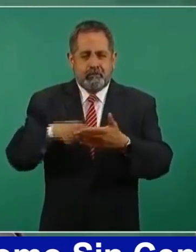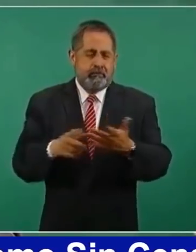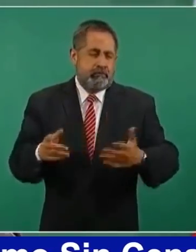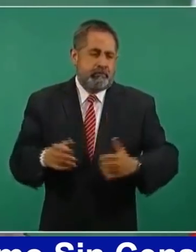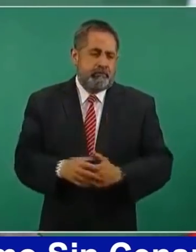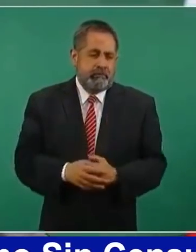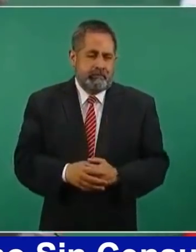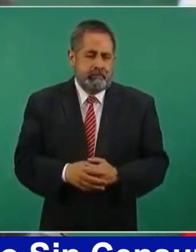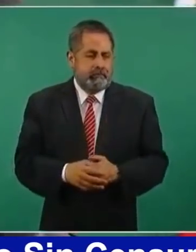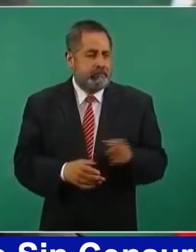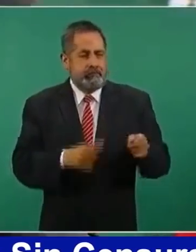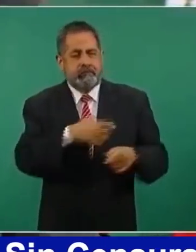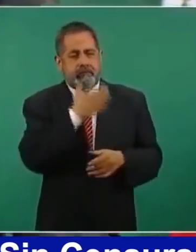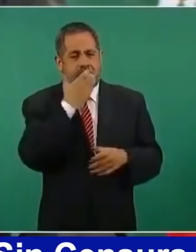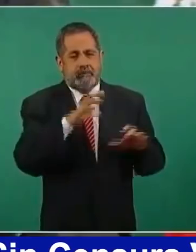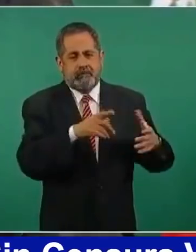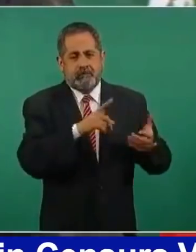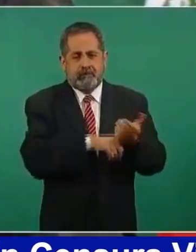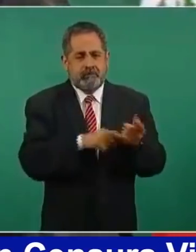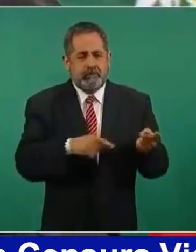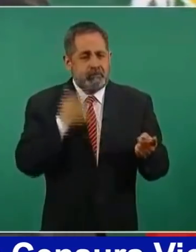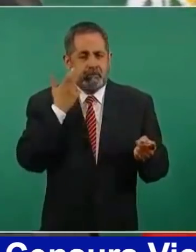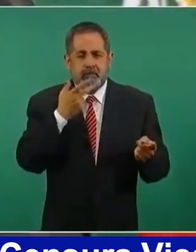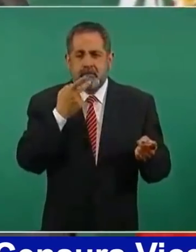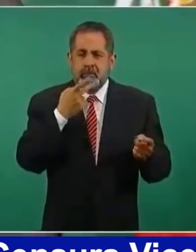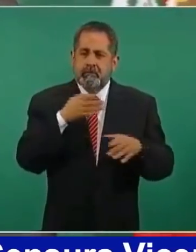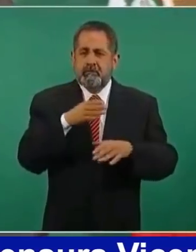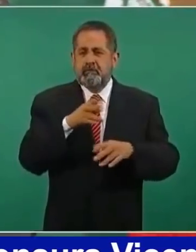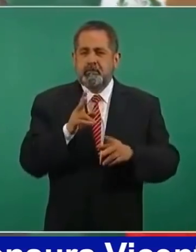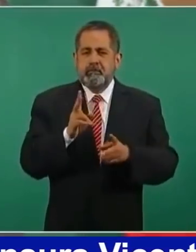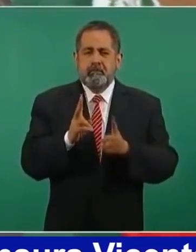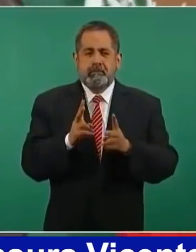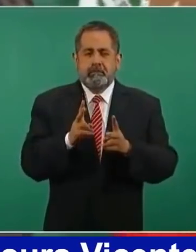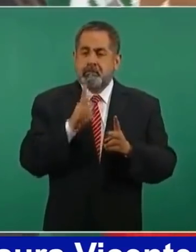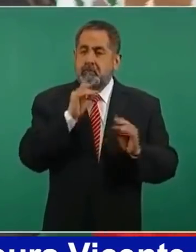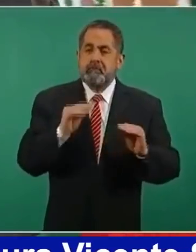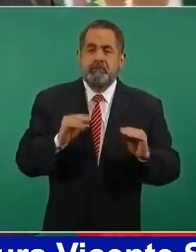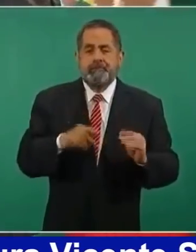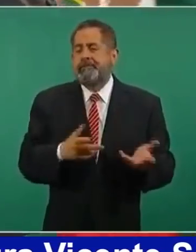Es decir, están acostumbrados a no hablar,